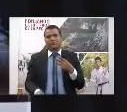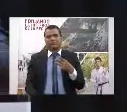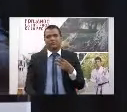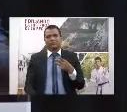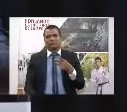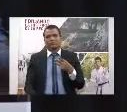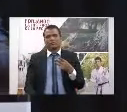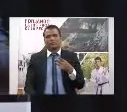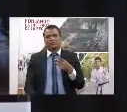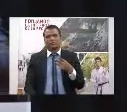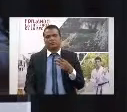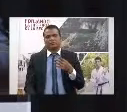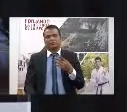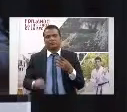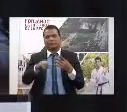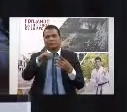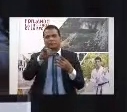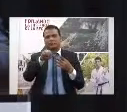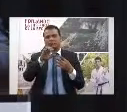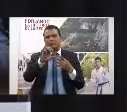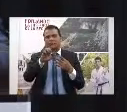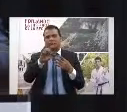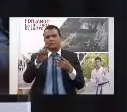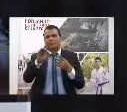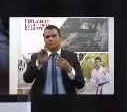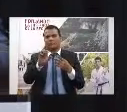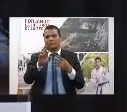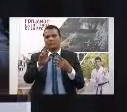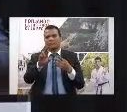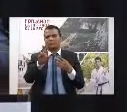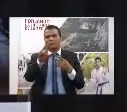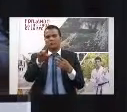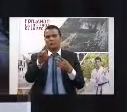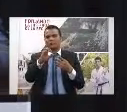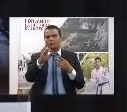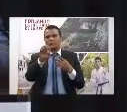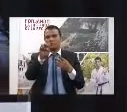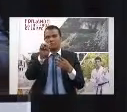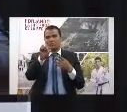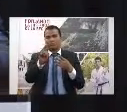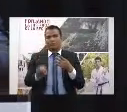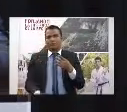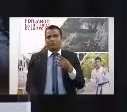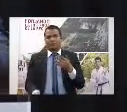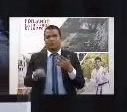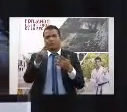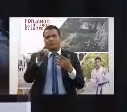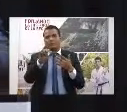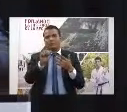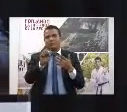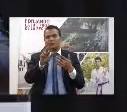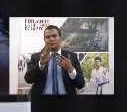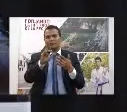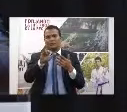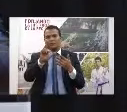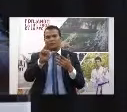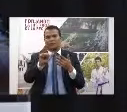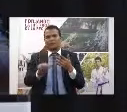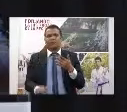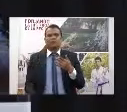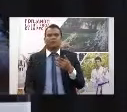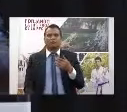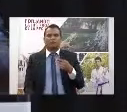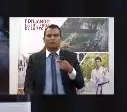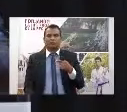Perea, Jefferson Andrés García Arias, María Camila García